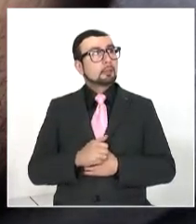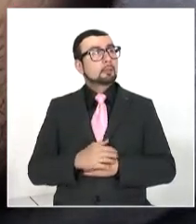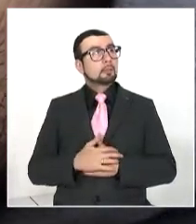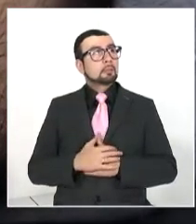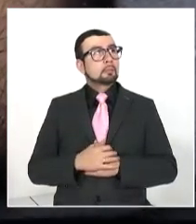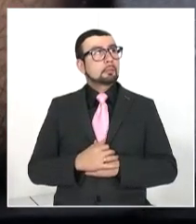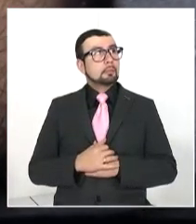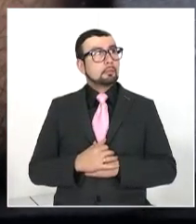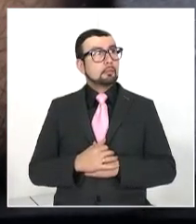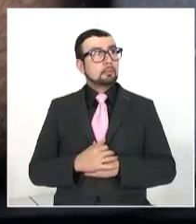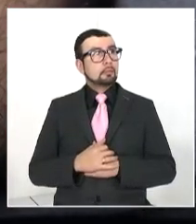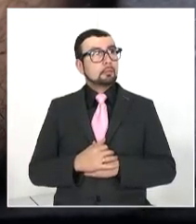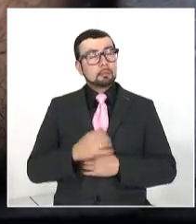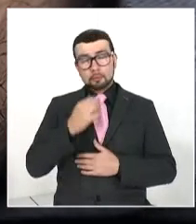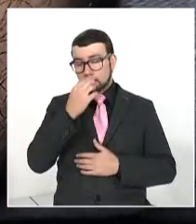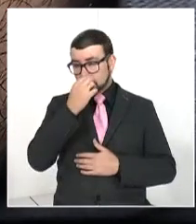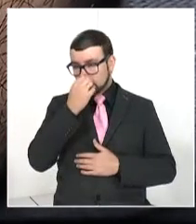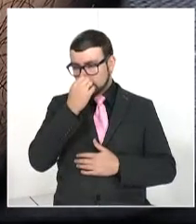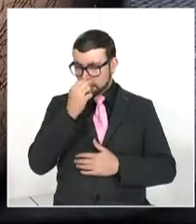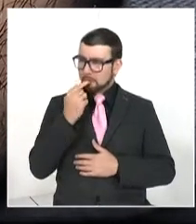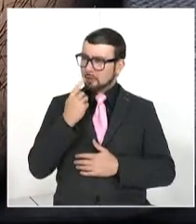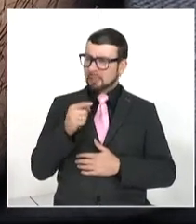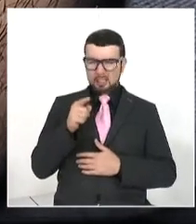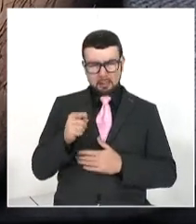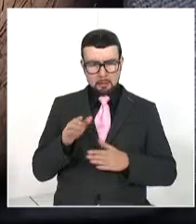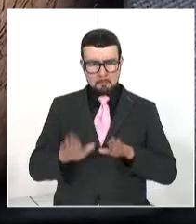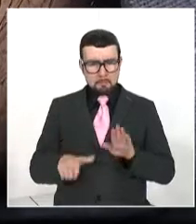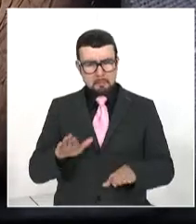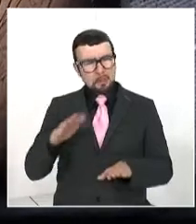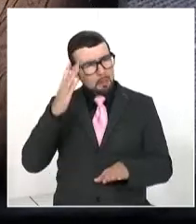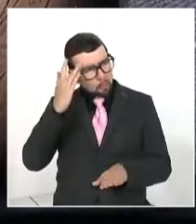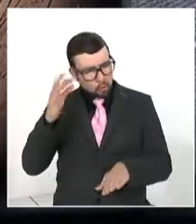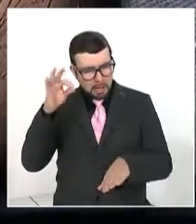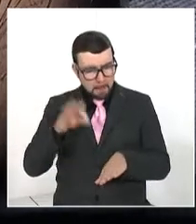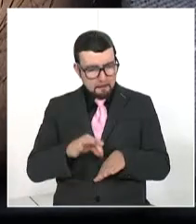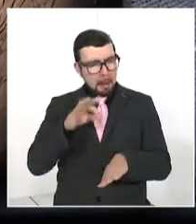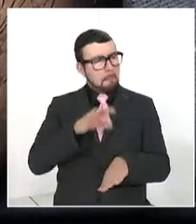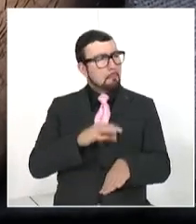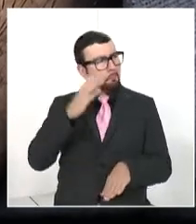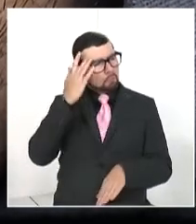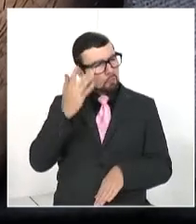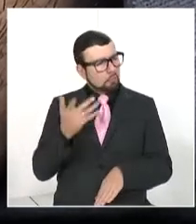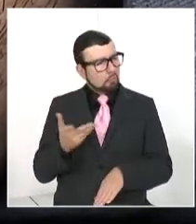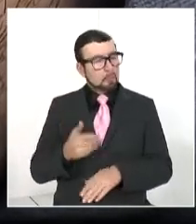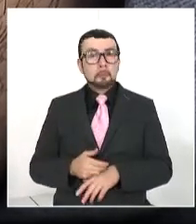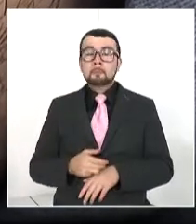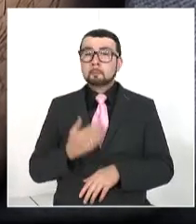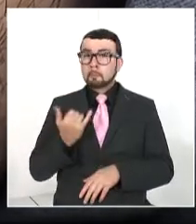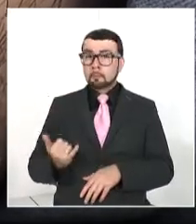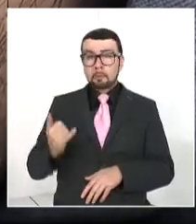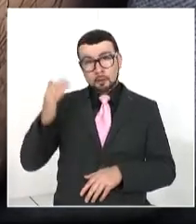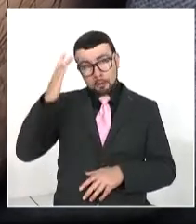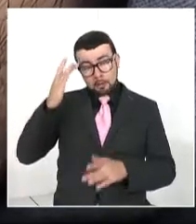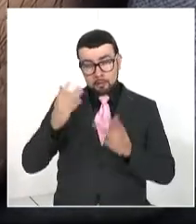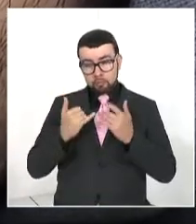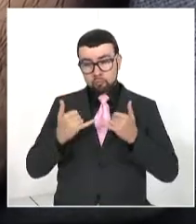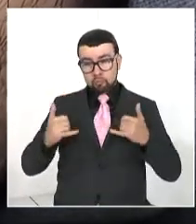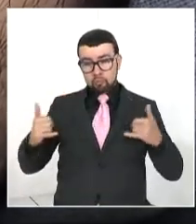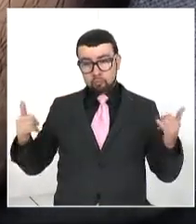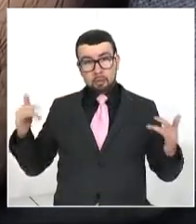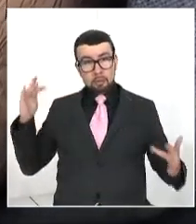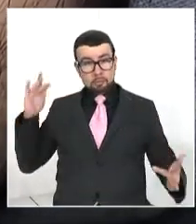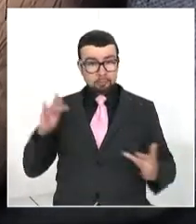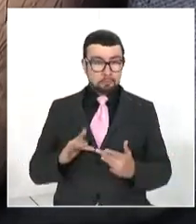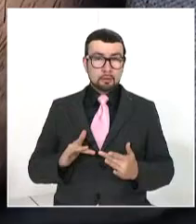ahí estamos en estos sitios. La gente dirá, ¿y por qué en los pies? En los pies es porque los canales energéticos, en este caso es el de